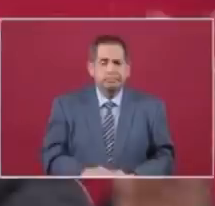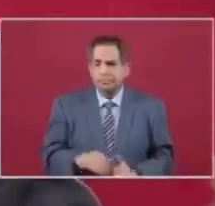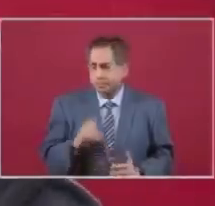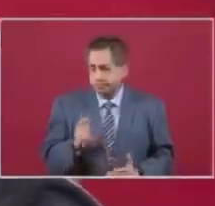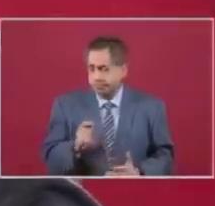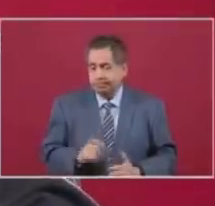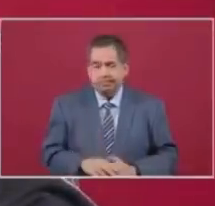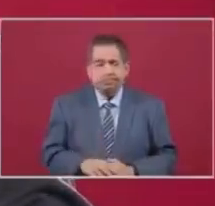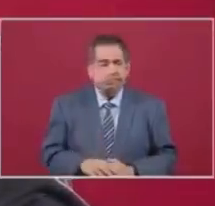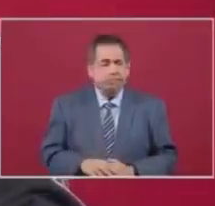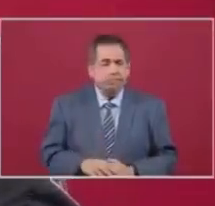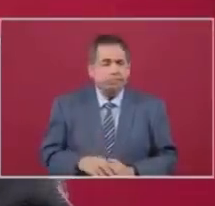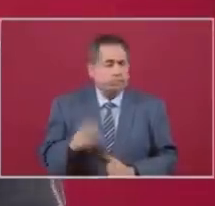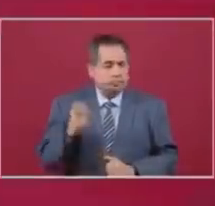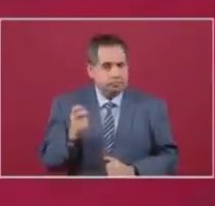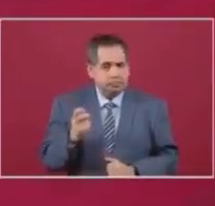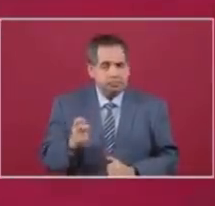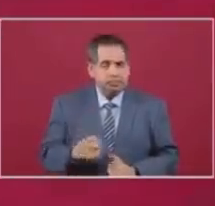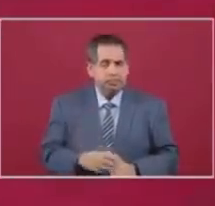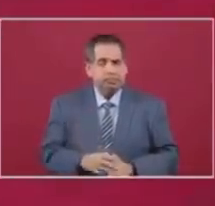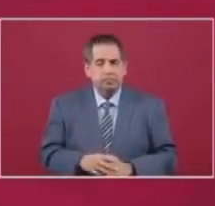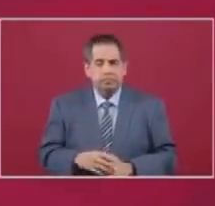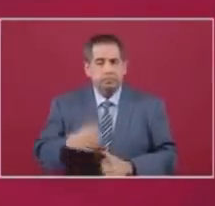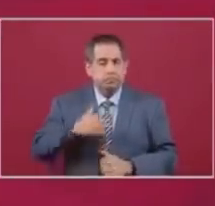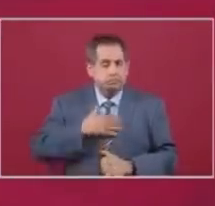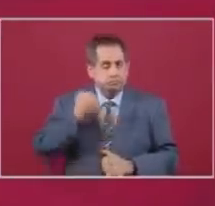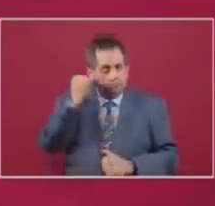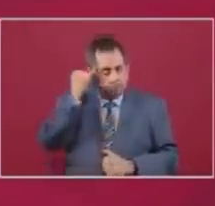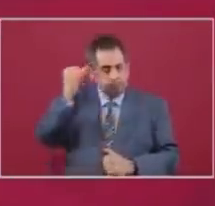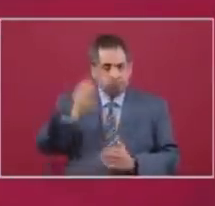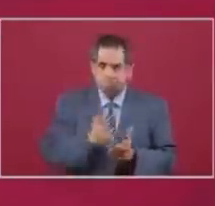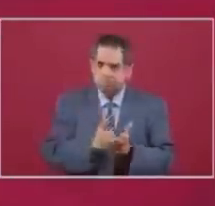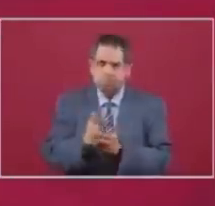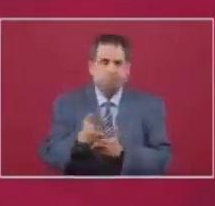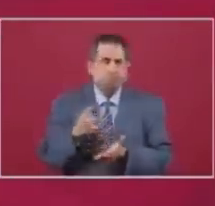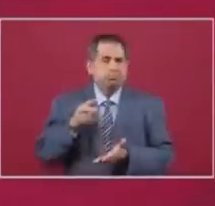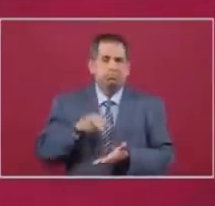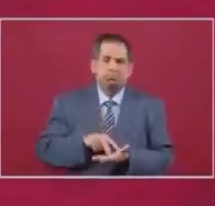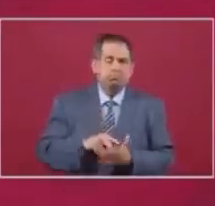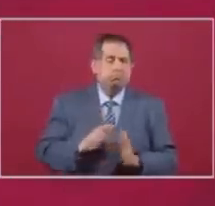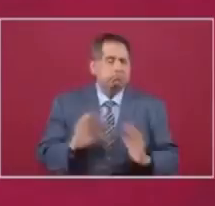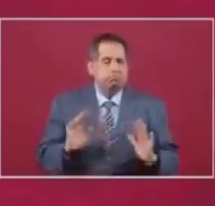Entonces, esa es mi postura: